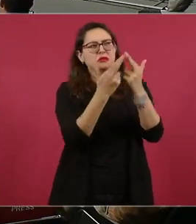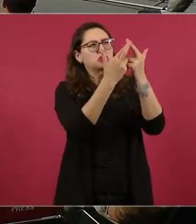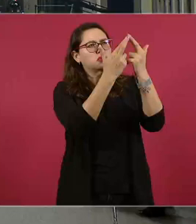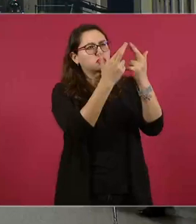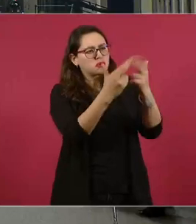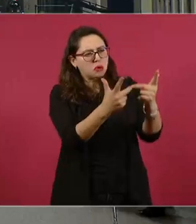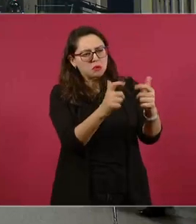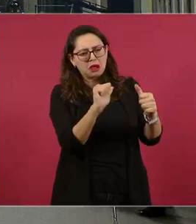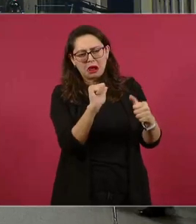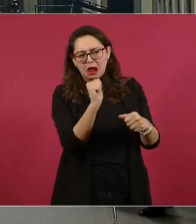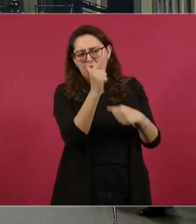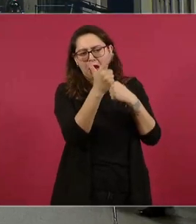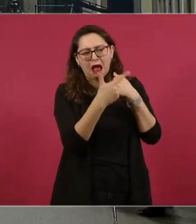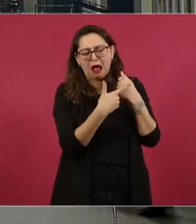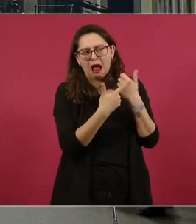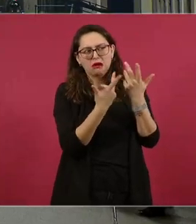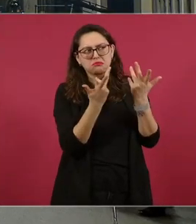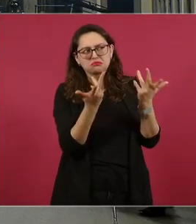si se